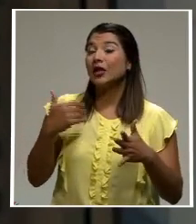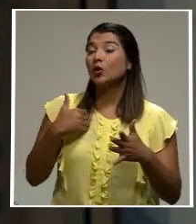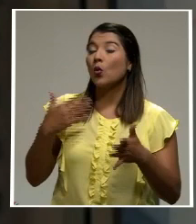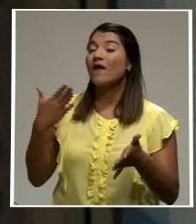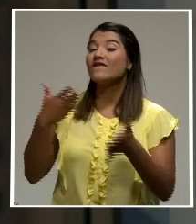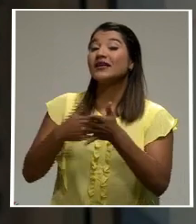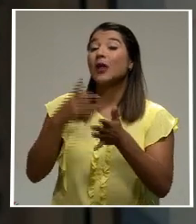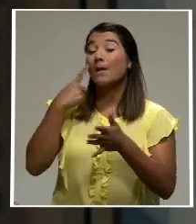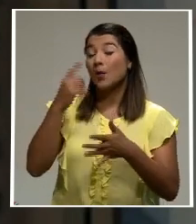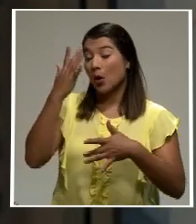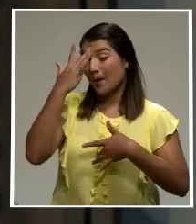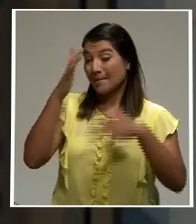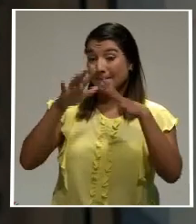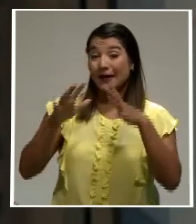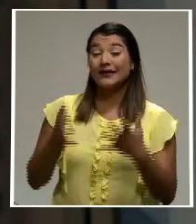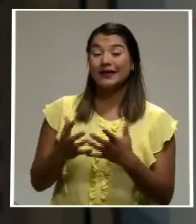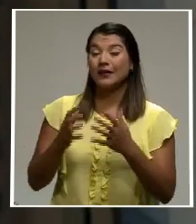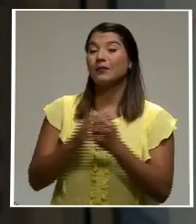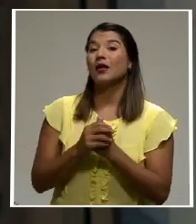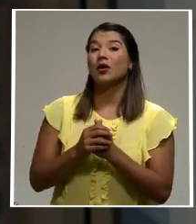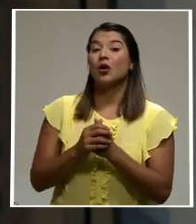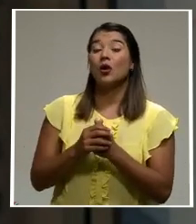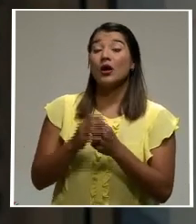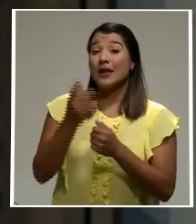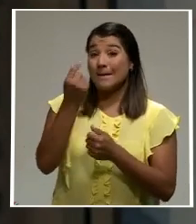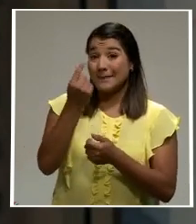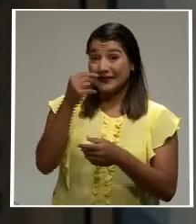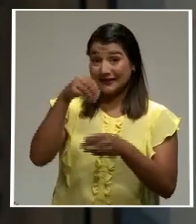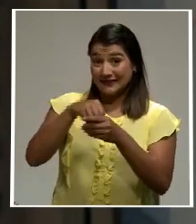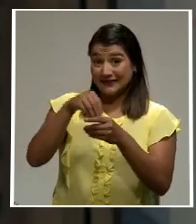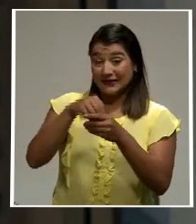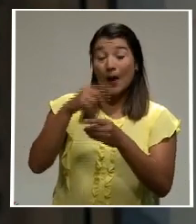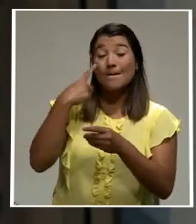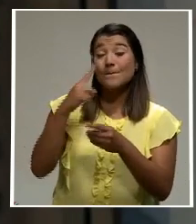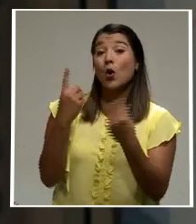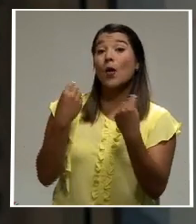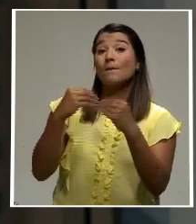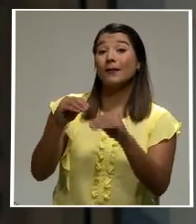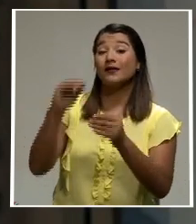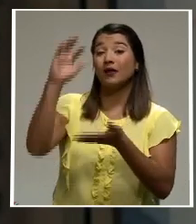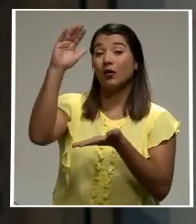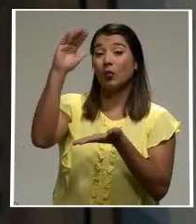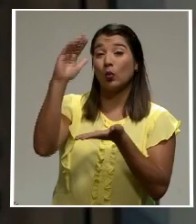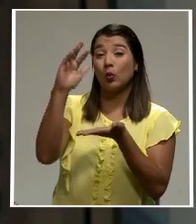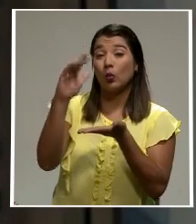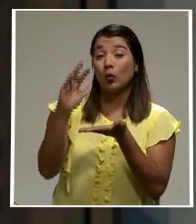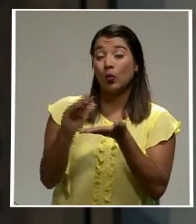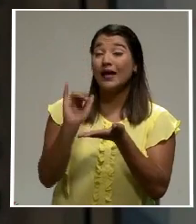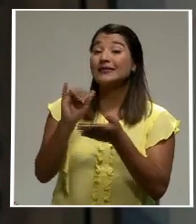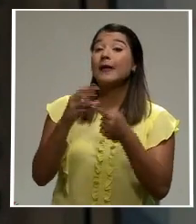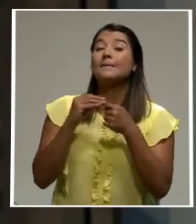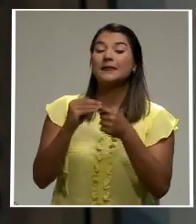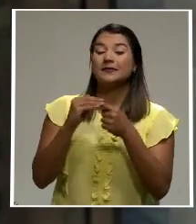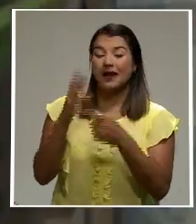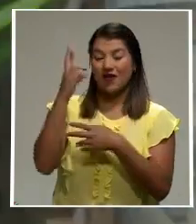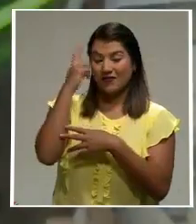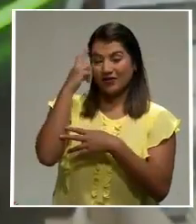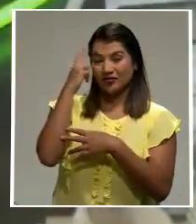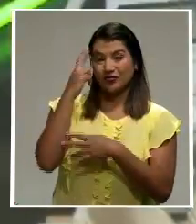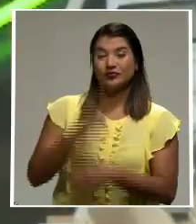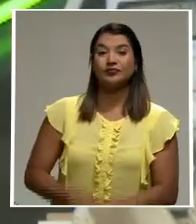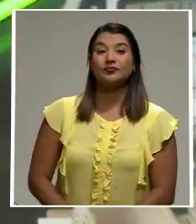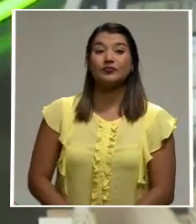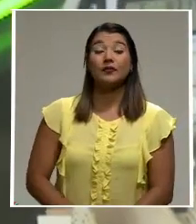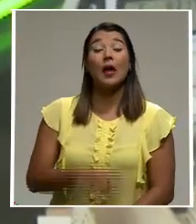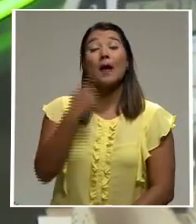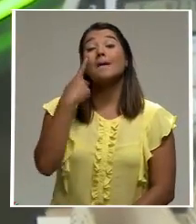por la pandemia. La reducción de los ingresos, de las ventas y de la jornada laboral son las principales consecuencias indicadas. Para